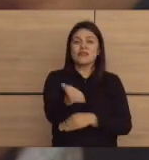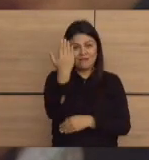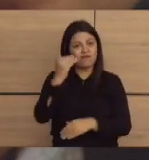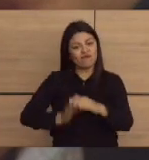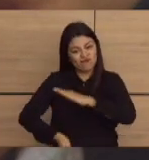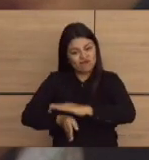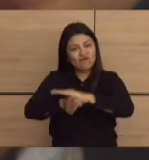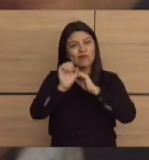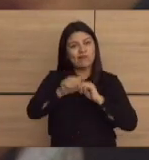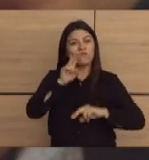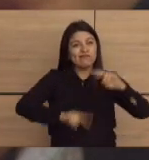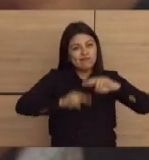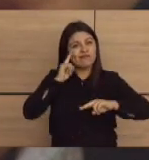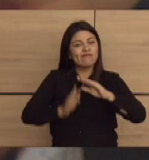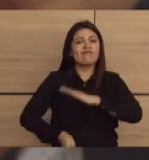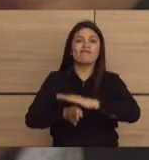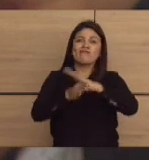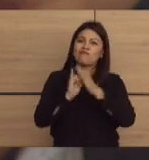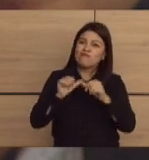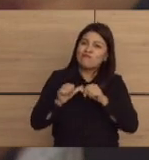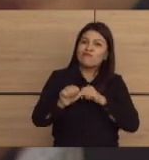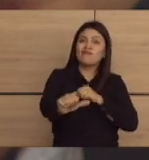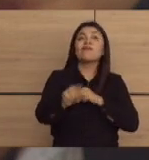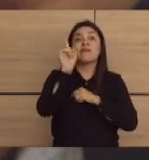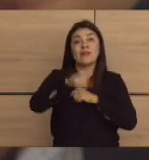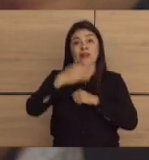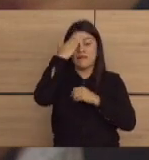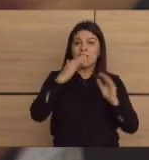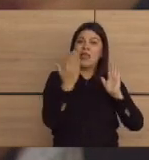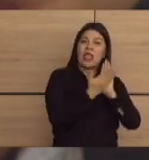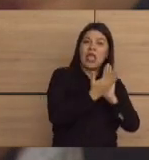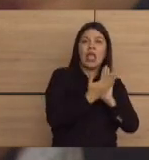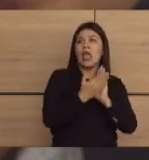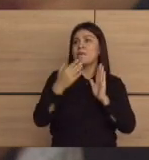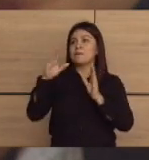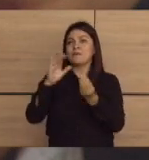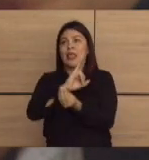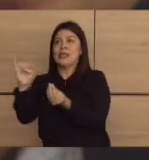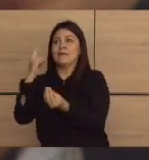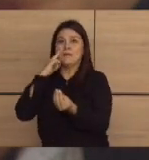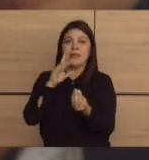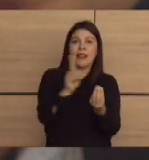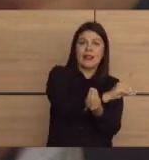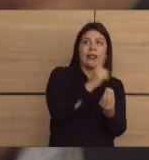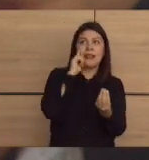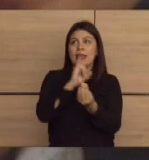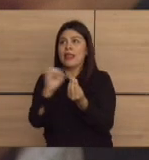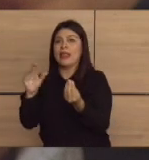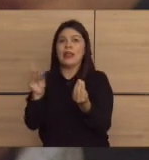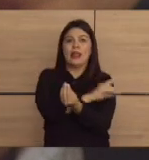construyendo. Para mí la educación no es ni de izquierda ni de derecha, no tiene color partidista.